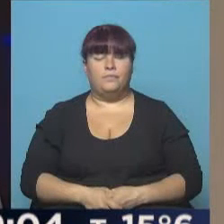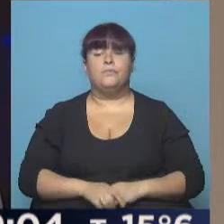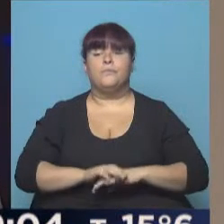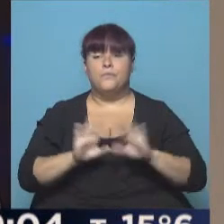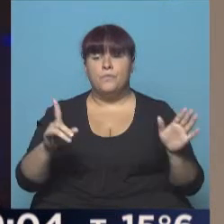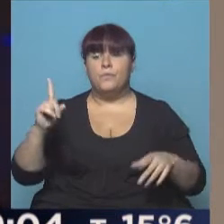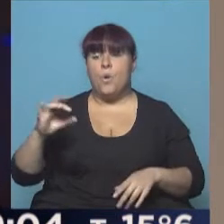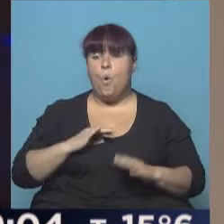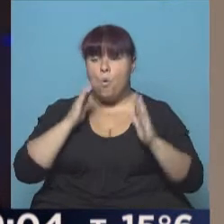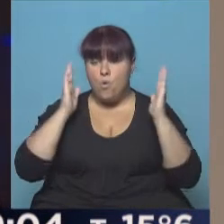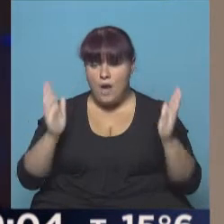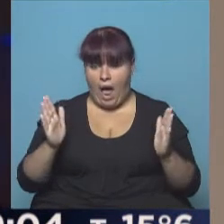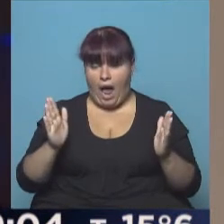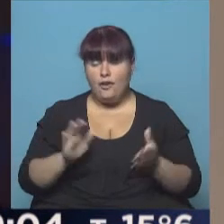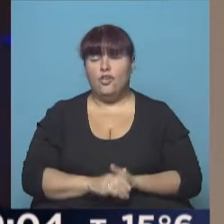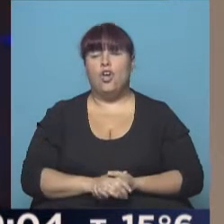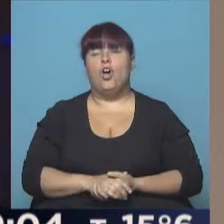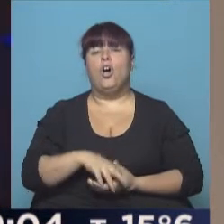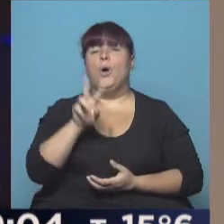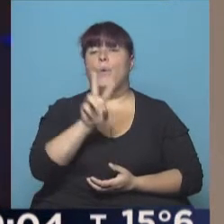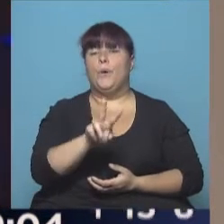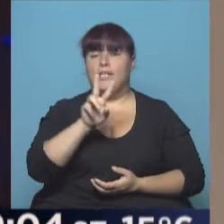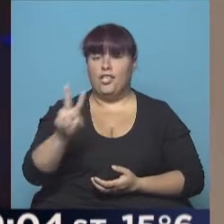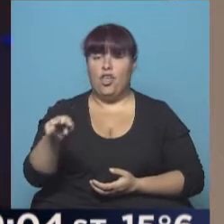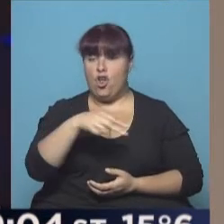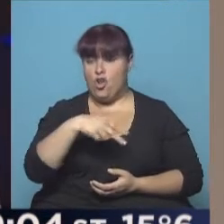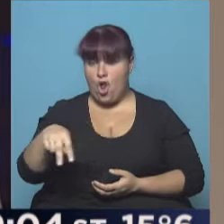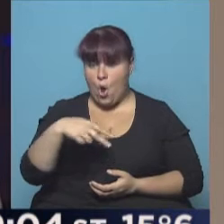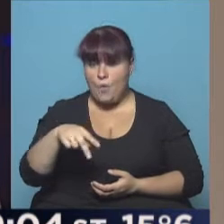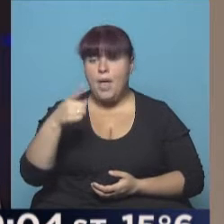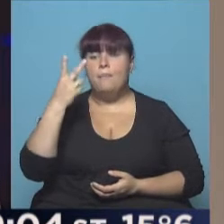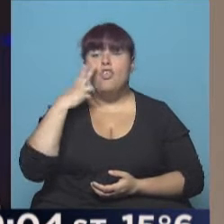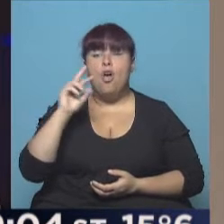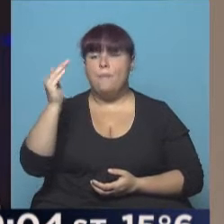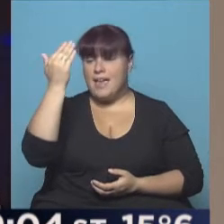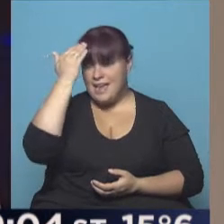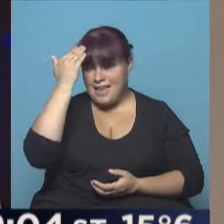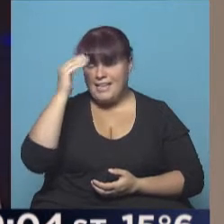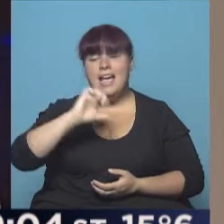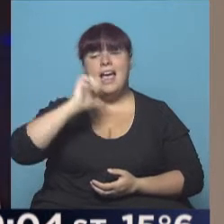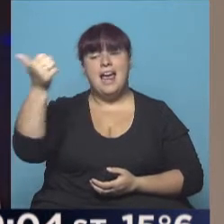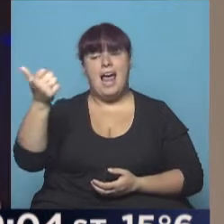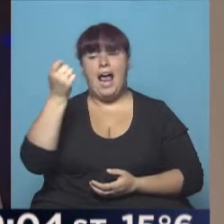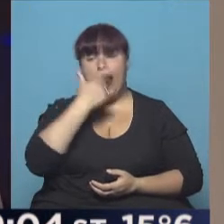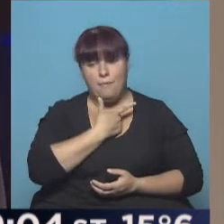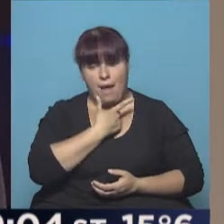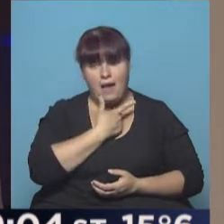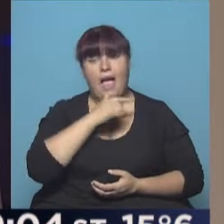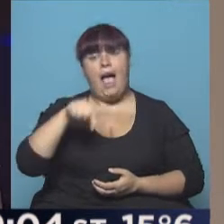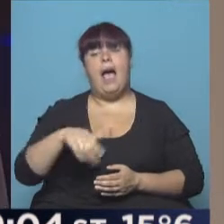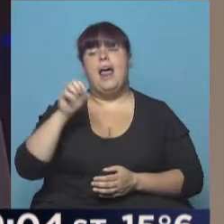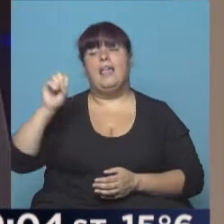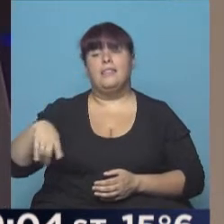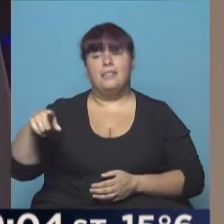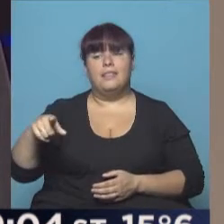Bueno, un año del 22 de noviembre del año 2015, el triunfo de Mauricio Macri, y está junto a